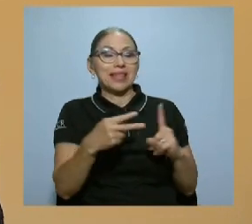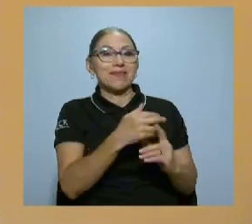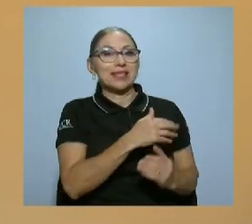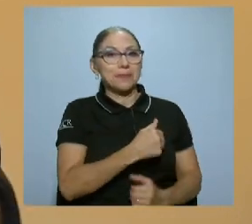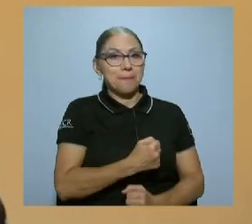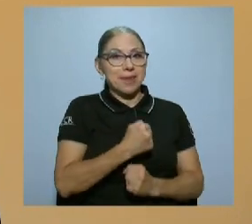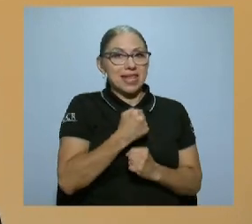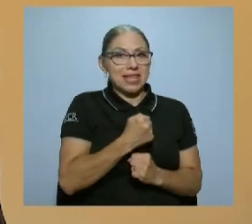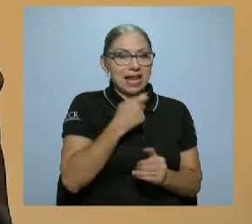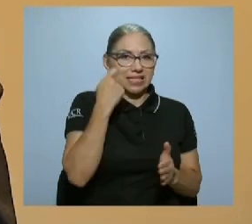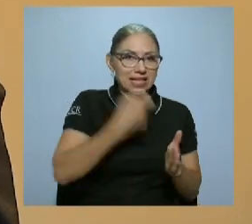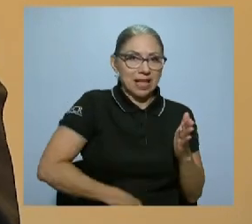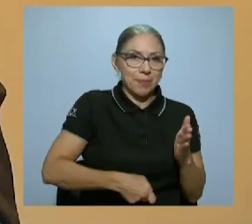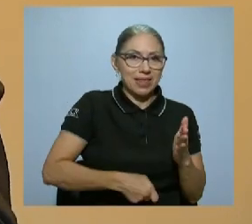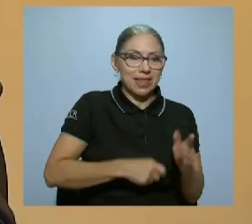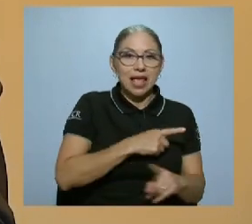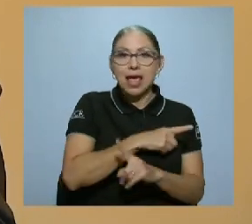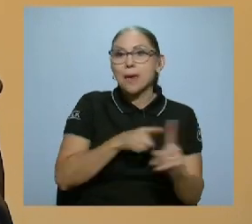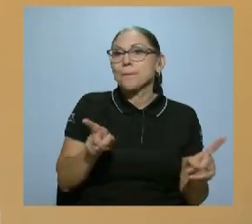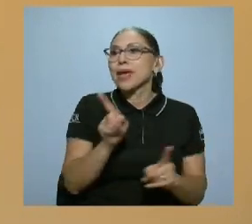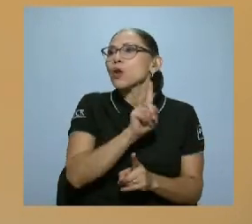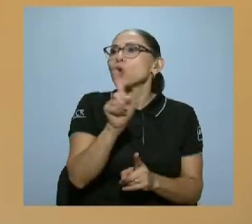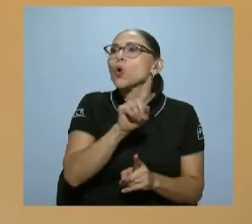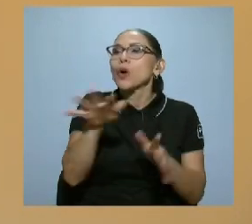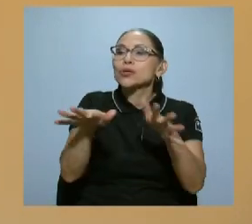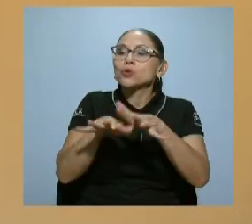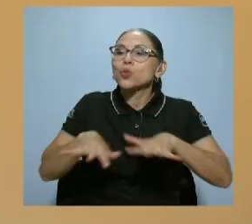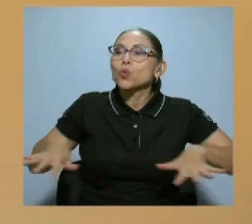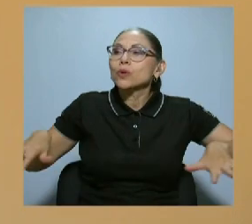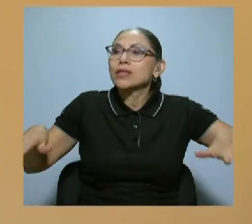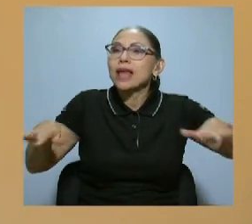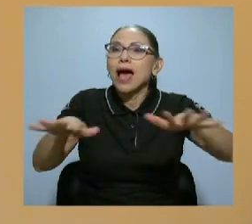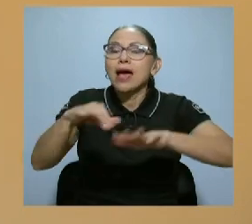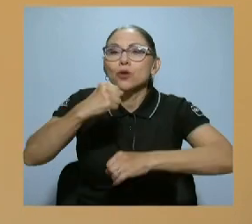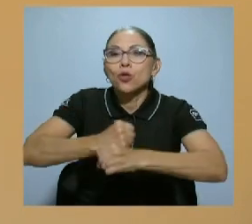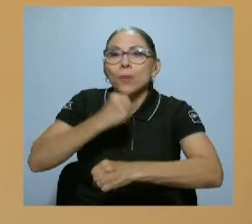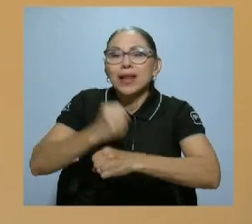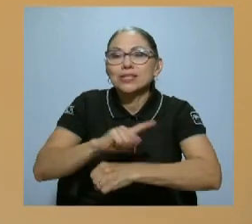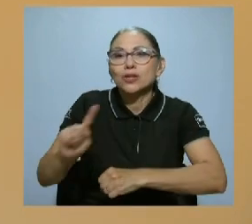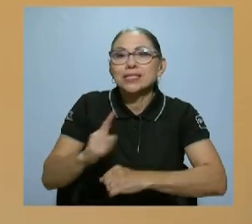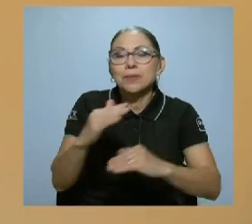es un teatro de operaciones de primer nivel, un ejército súper,